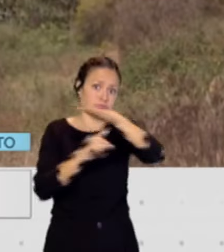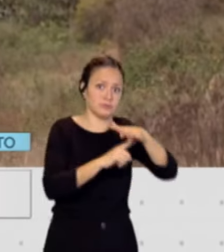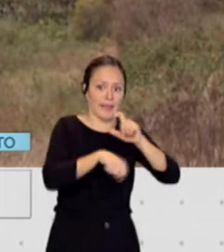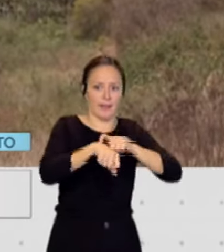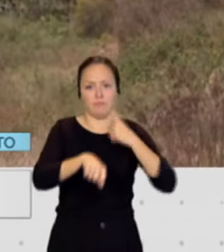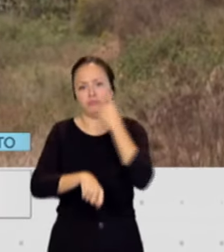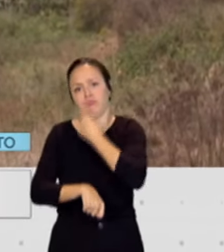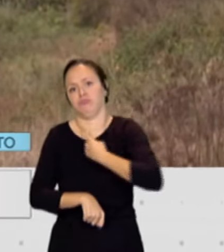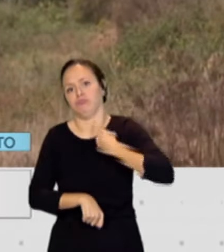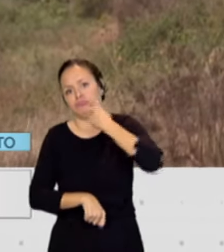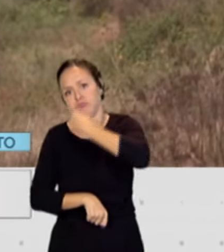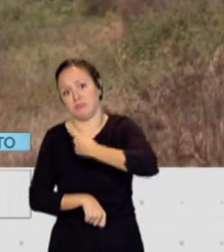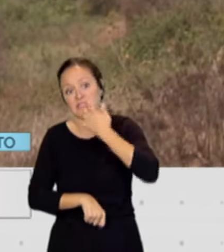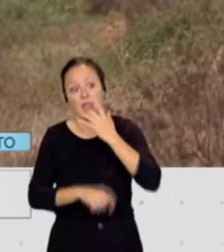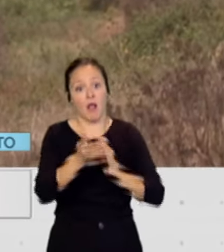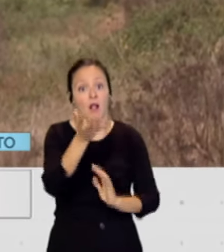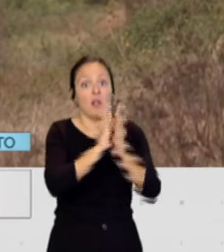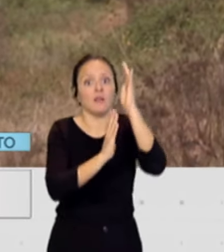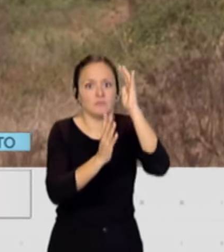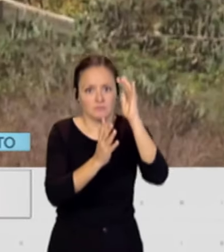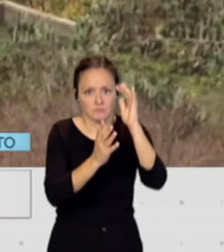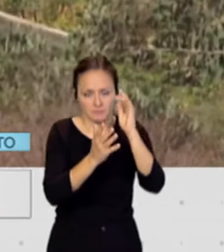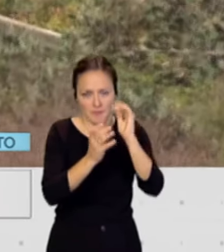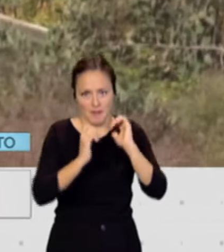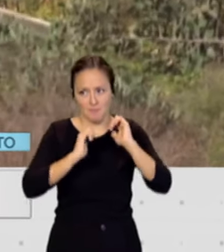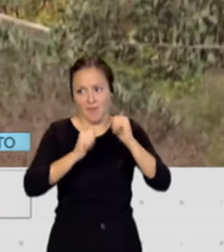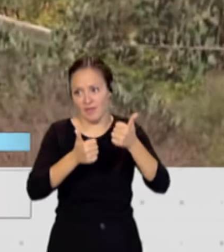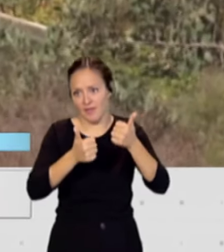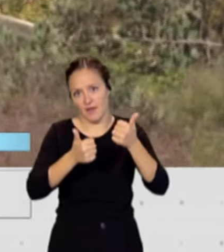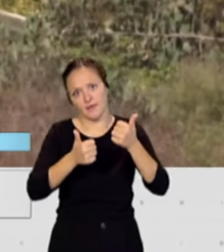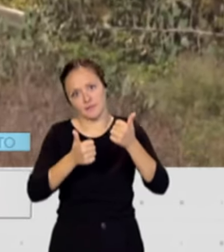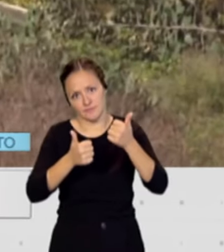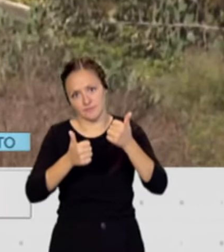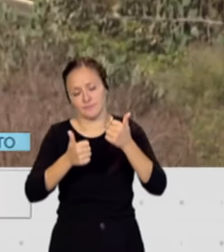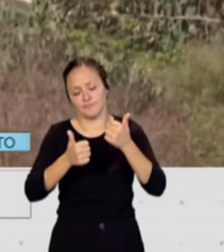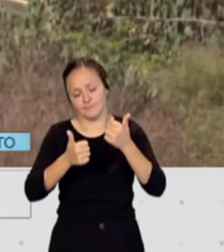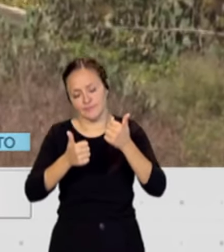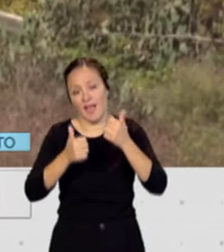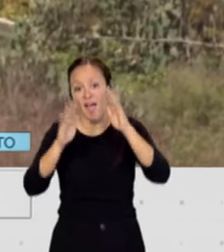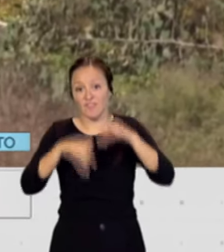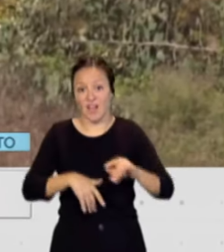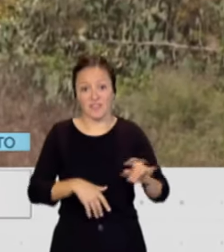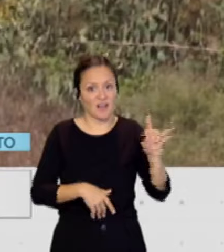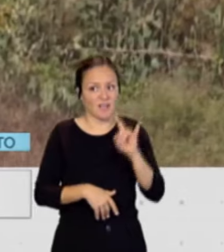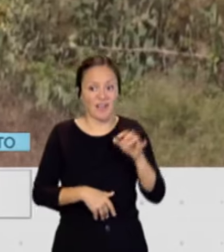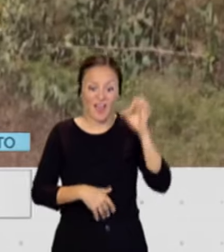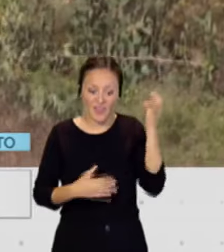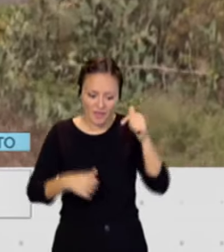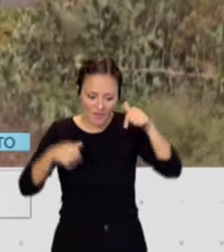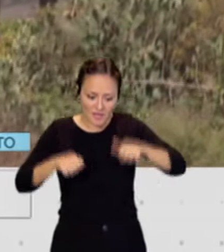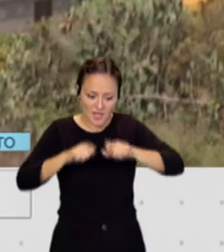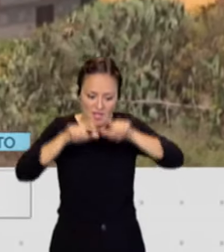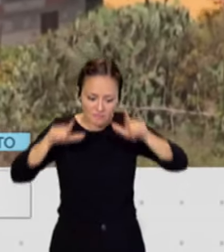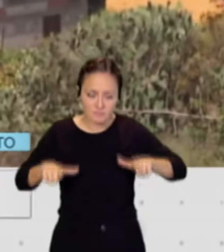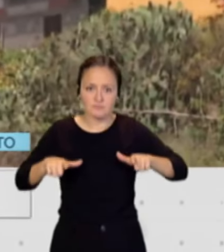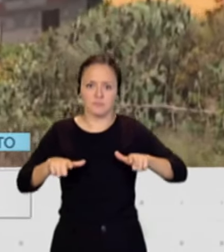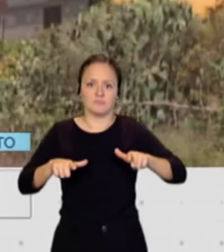cuando se se genera un evento eh de un incendio pues hace que Canarias debiera tener un dispositivo